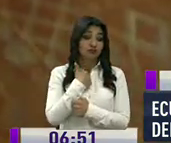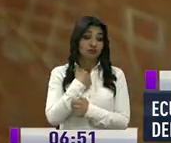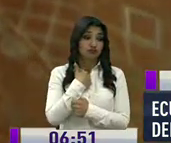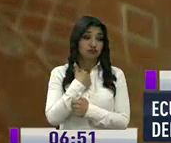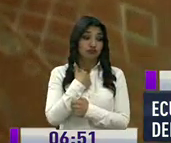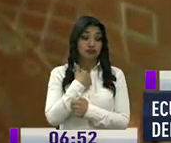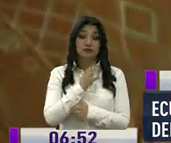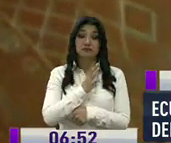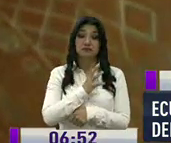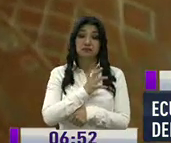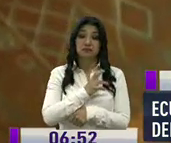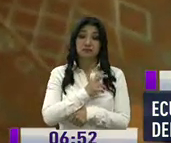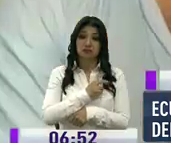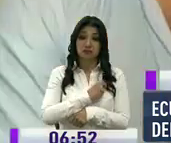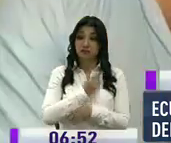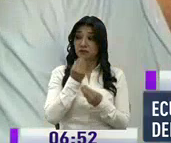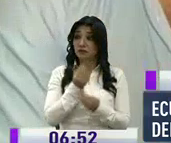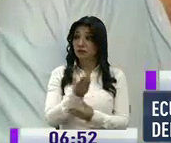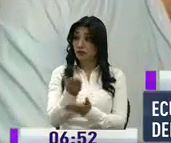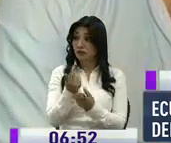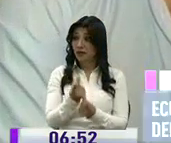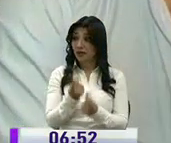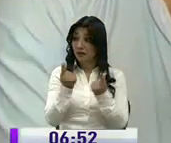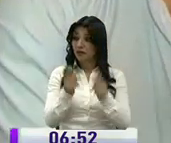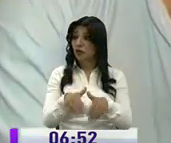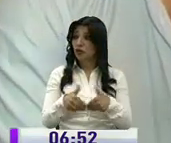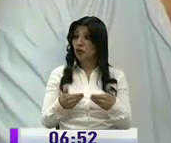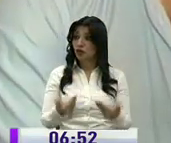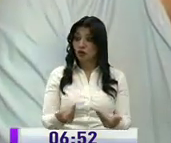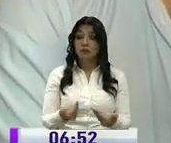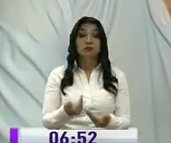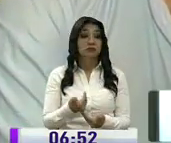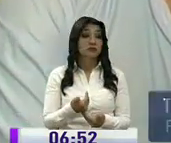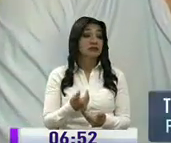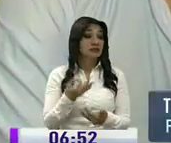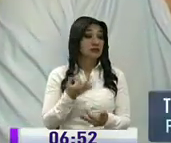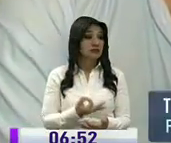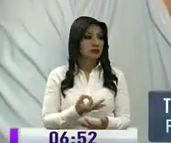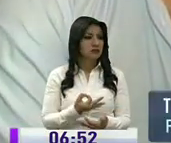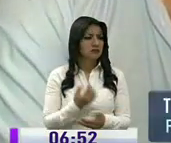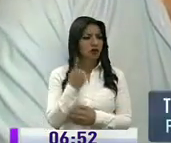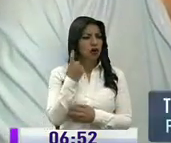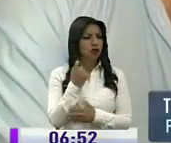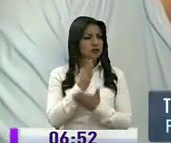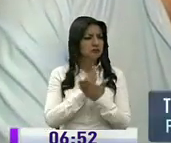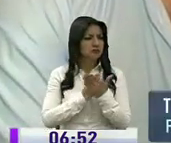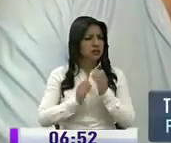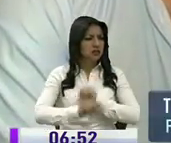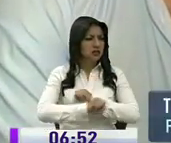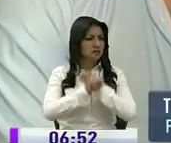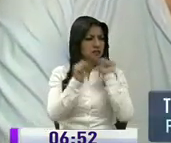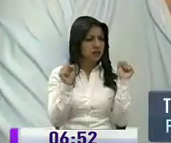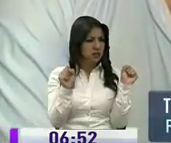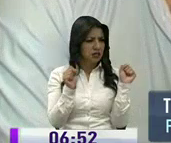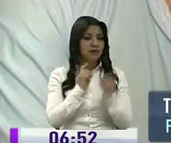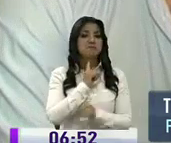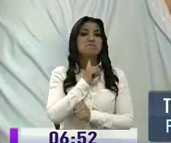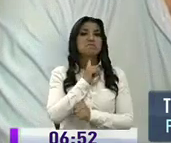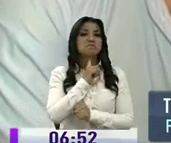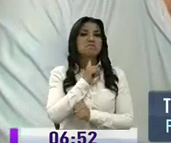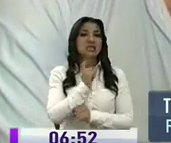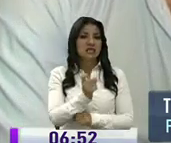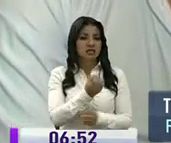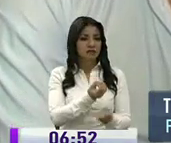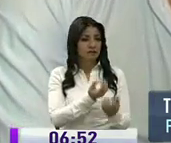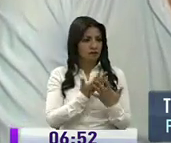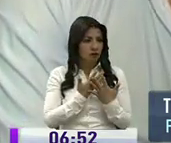¿La noticia la recibieron de inmediato? ¿Cómo pasó? La recibimos como a las 11:30 de la mañana. Vino mi tía, cruzó,